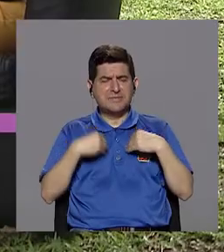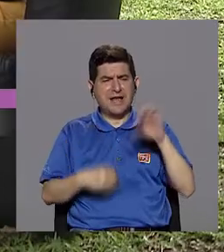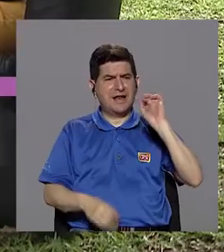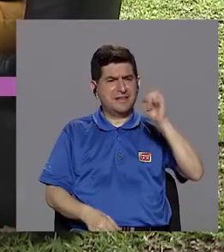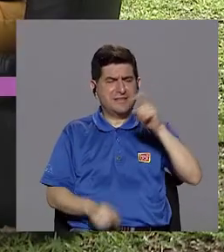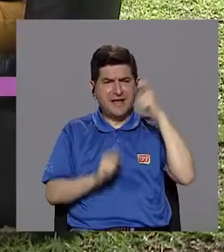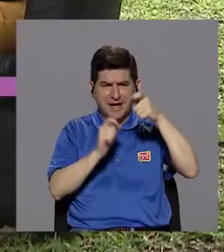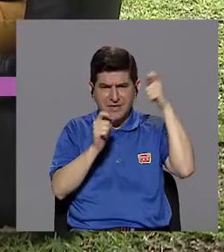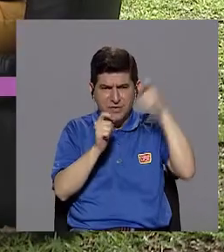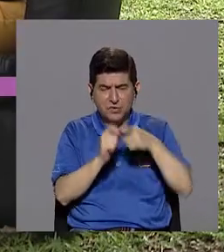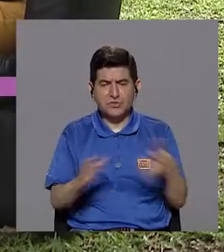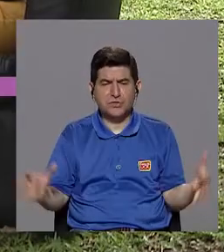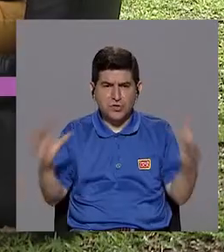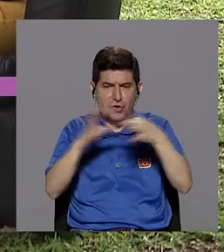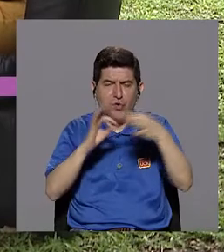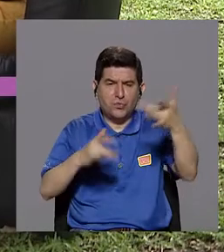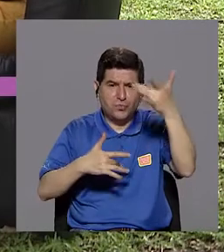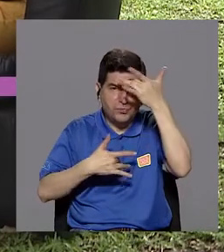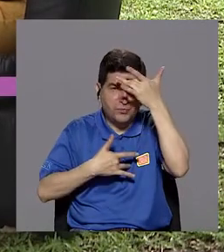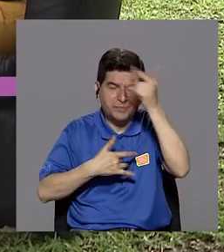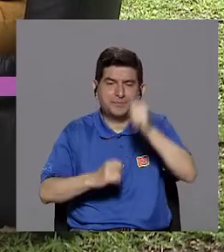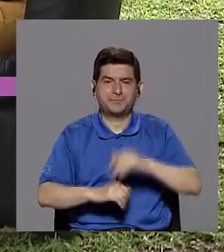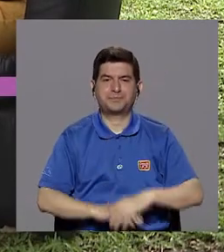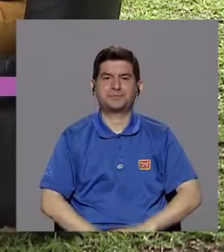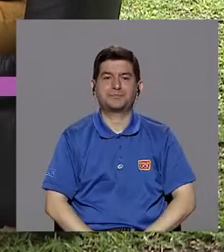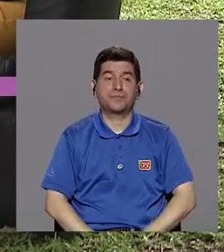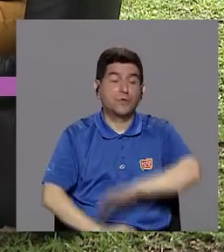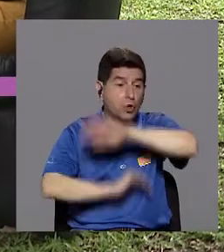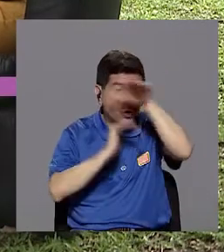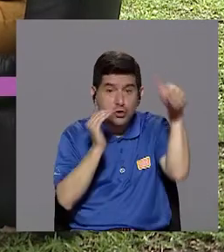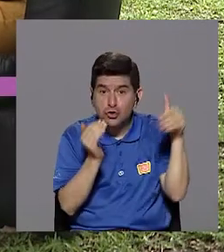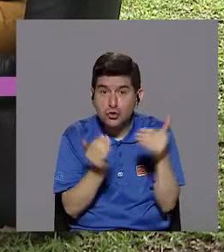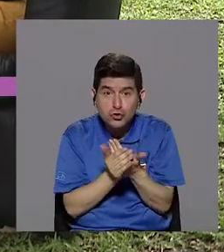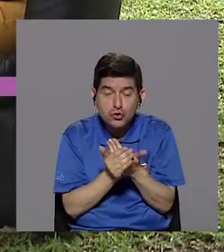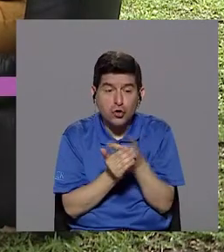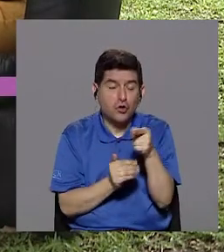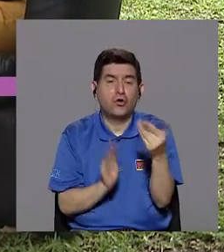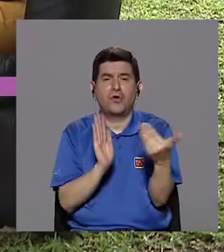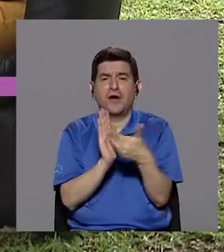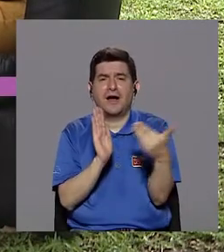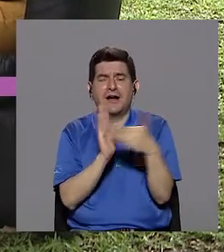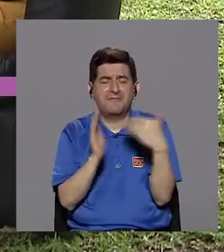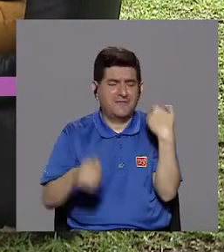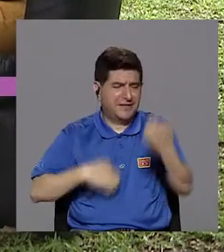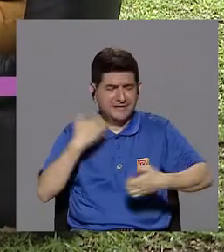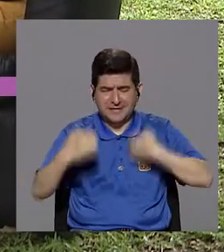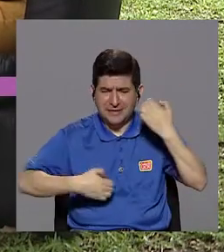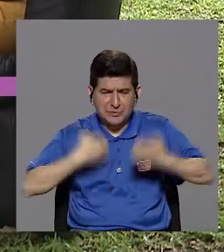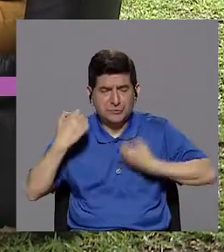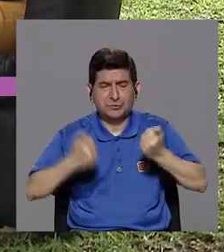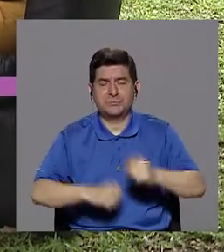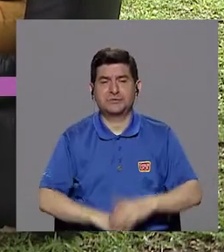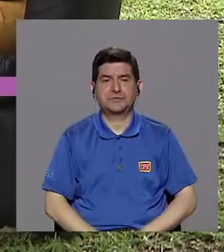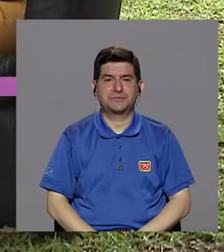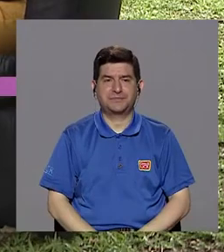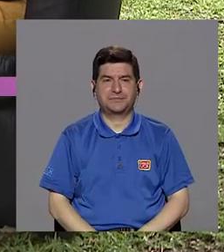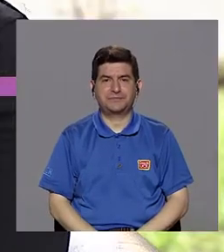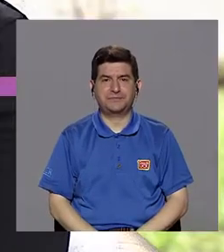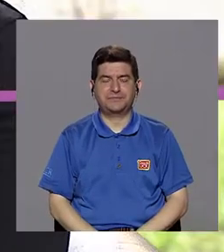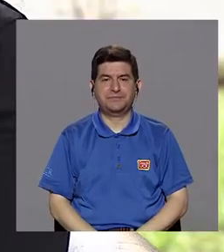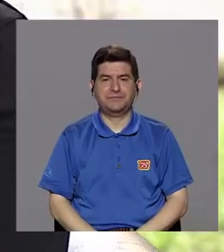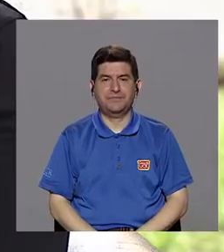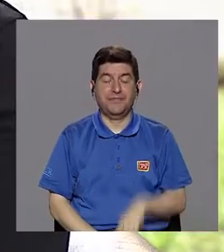certero en relación con la enfermedad. Uh-huh, uh-huh. Entonces, todo esto le va afectando emocionalmente. Uh-huh. Doctora,